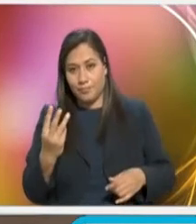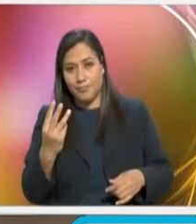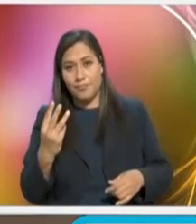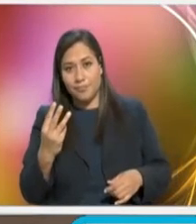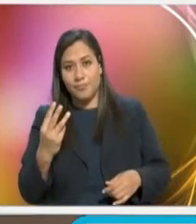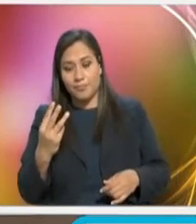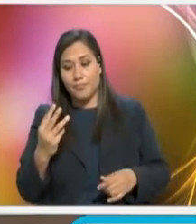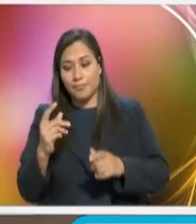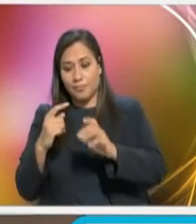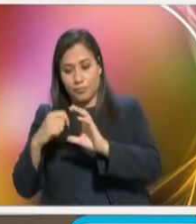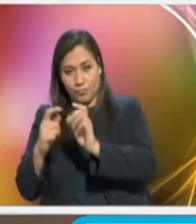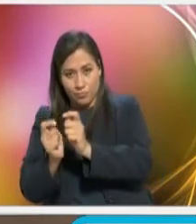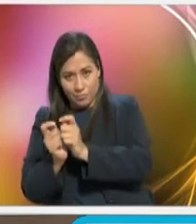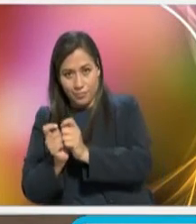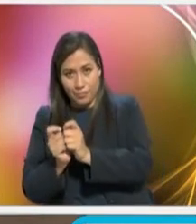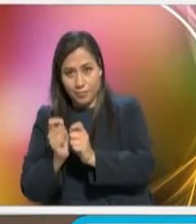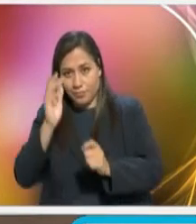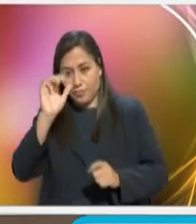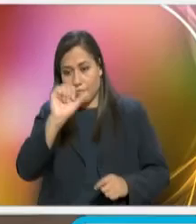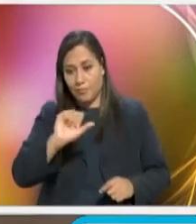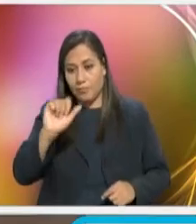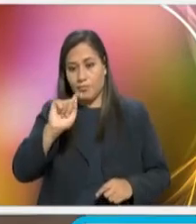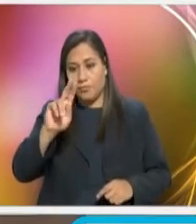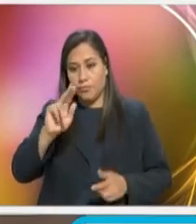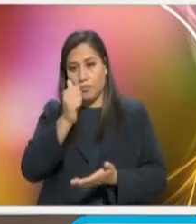y 3 a través de nuestras redes sociales. Recuerde,